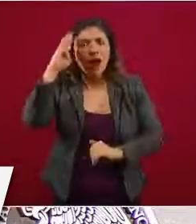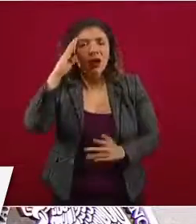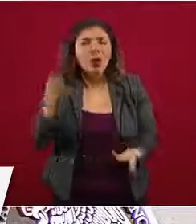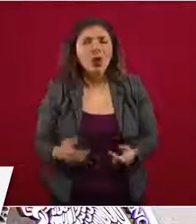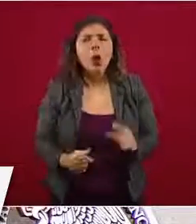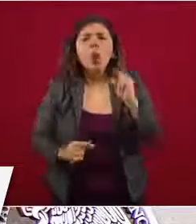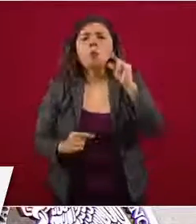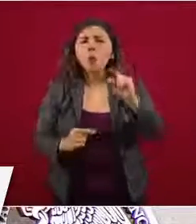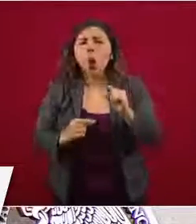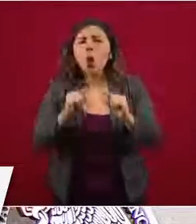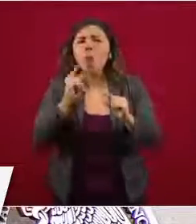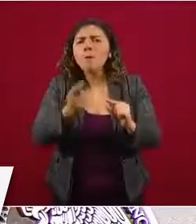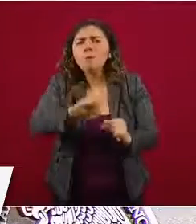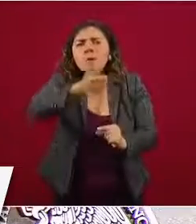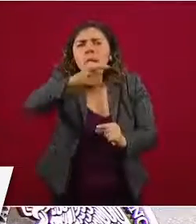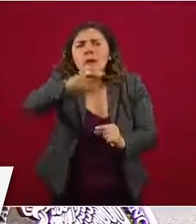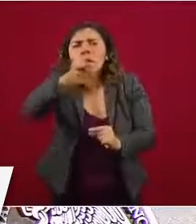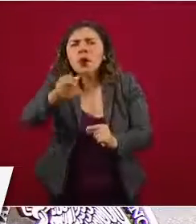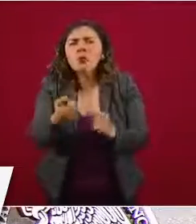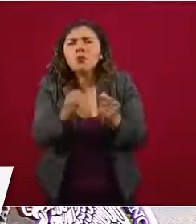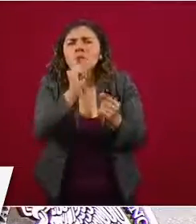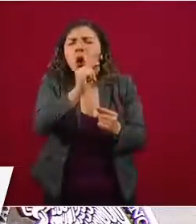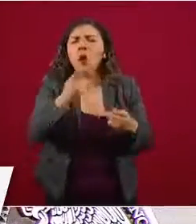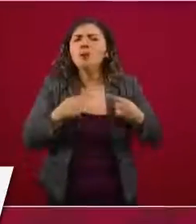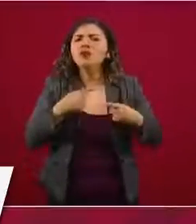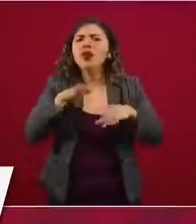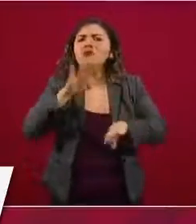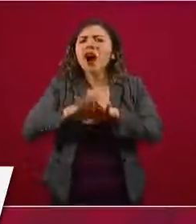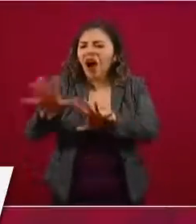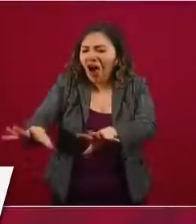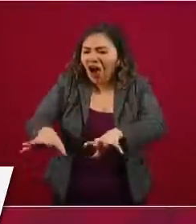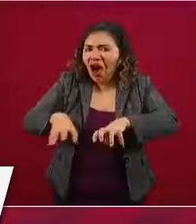Unos cuantos se apoderaban